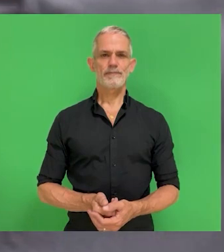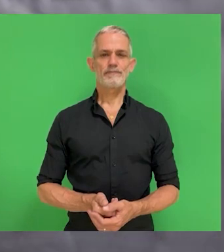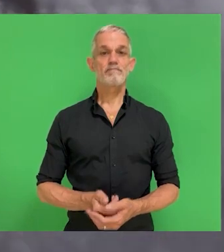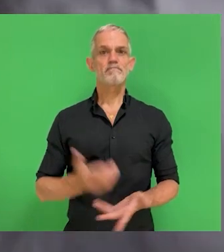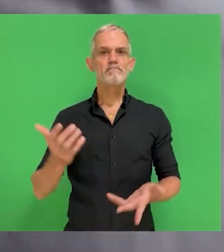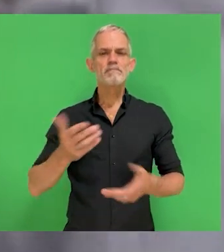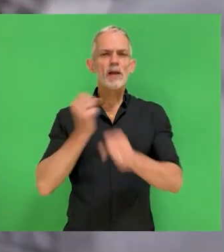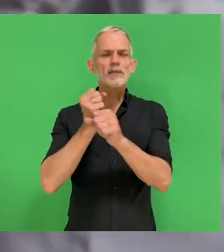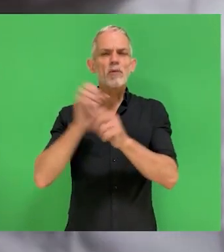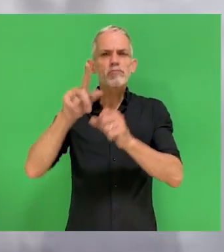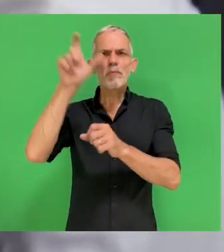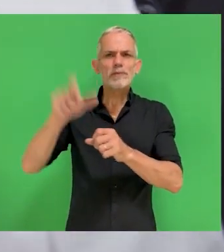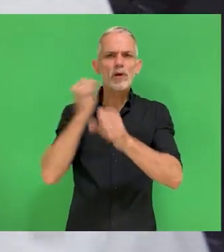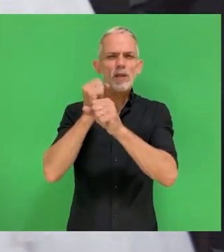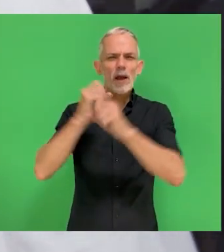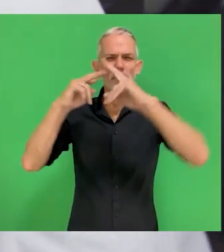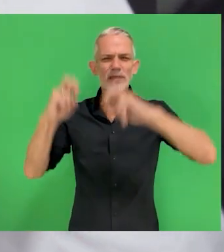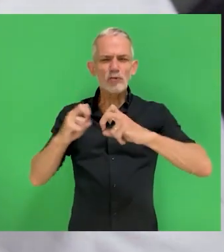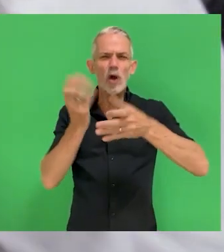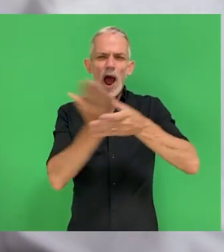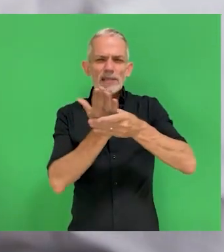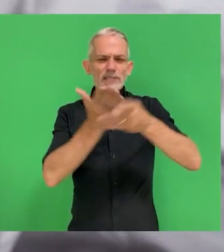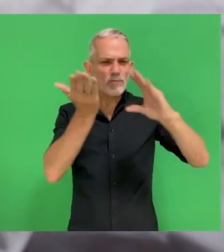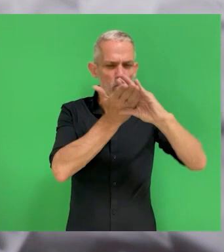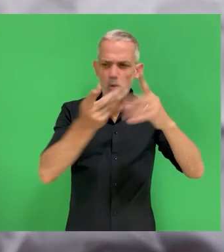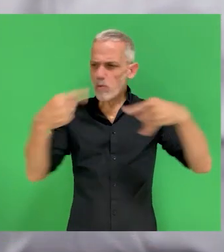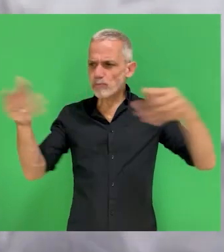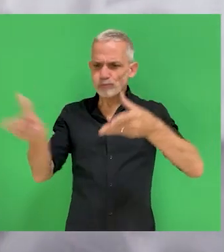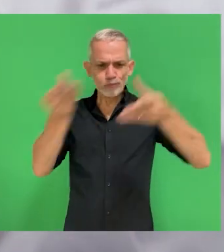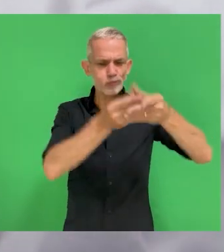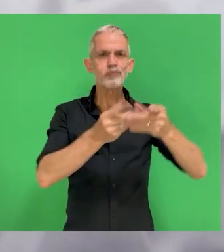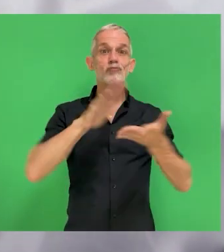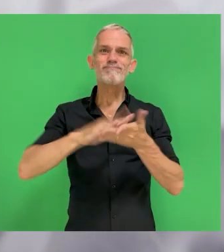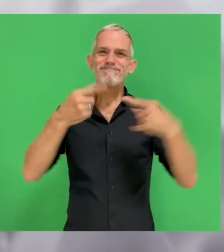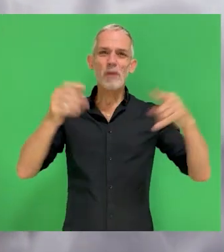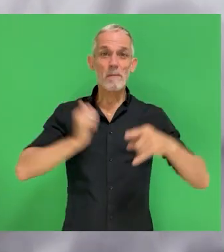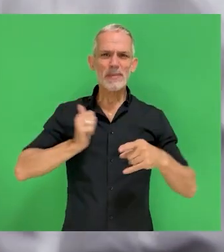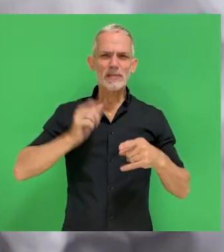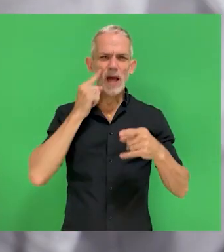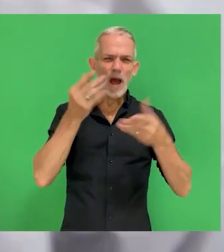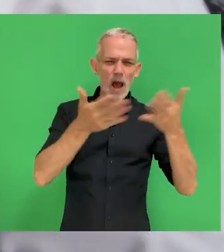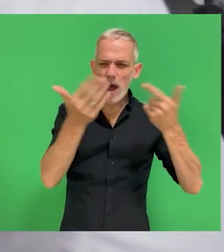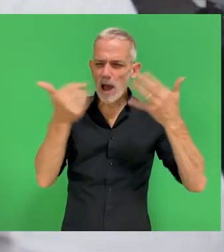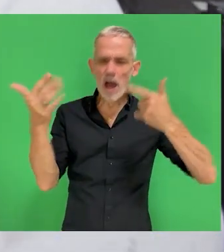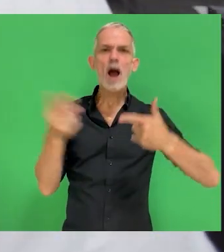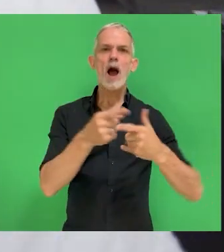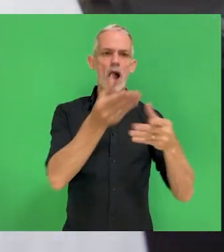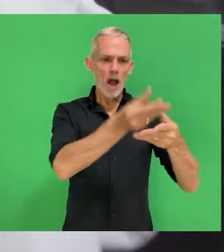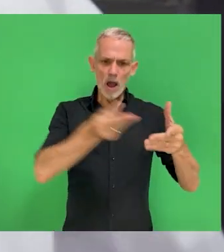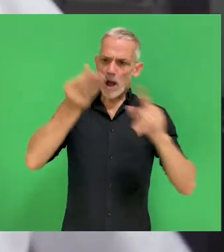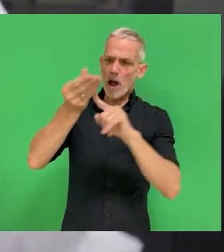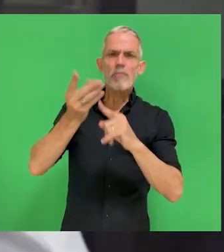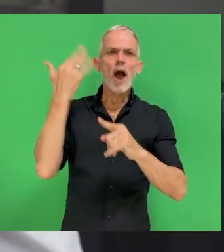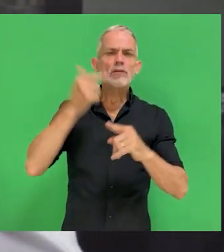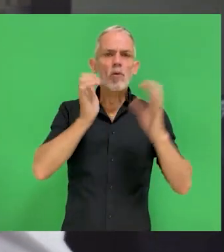La labor de los archivistas e investigadores vinculados a causas de lesa humanidad ha posibilitado traer a la superficie aquello que